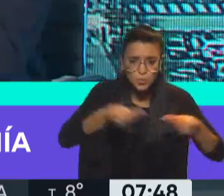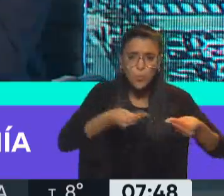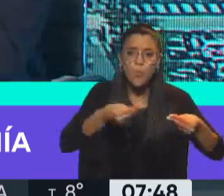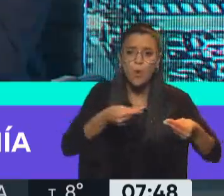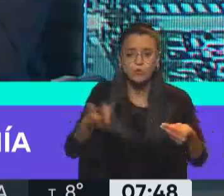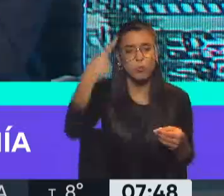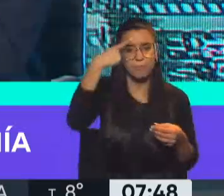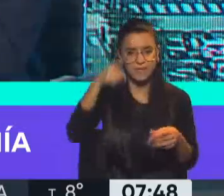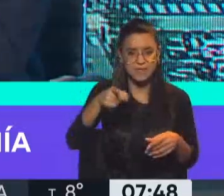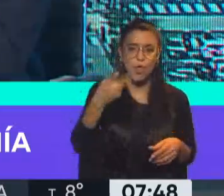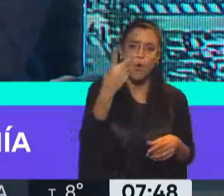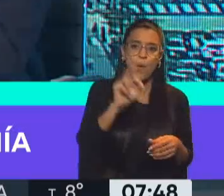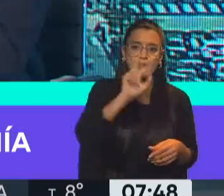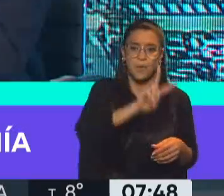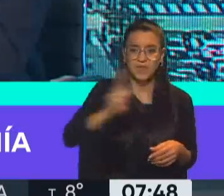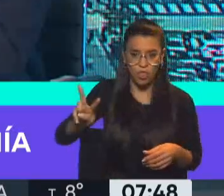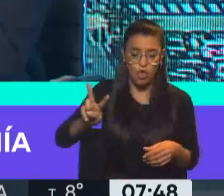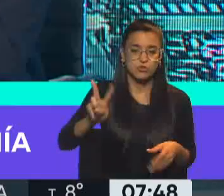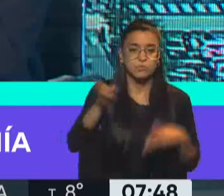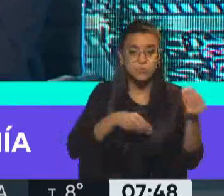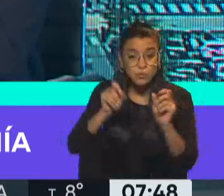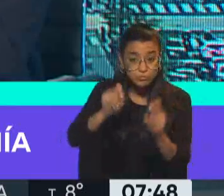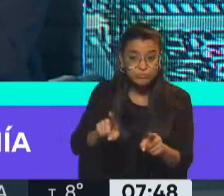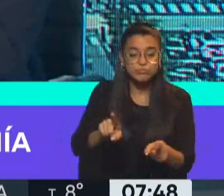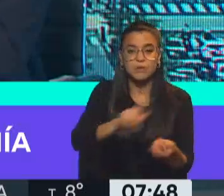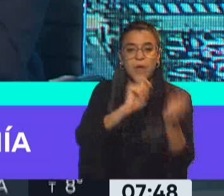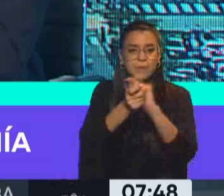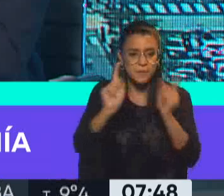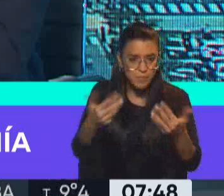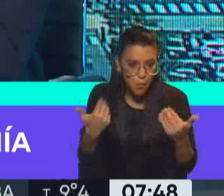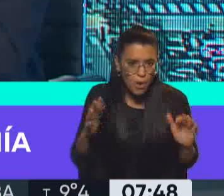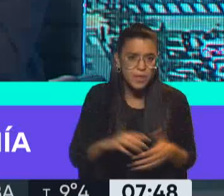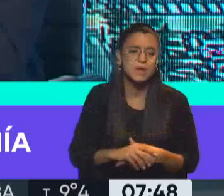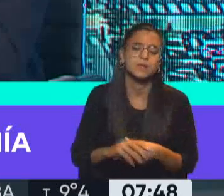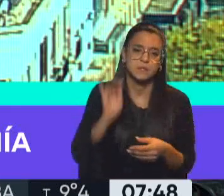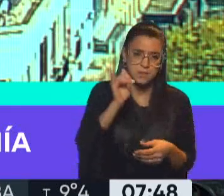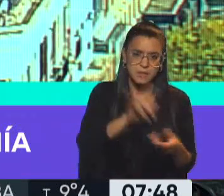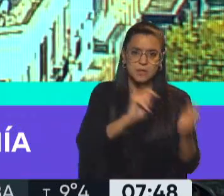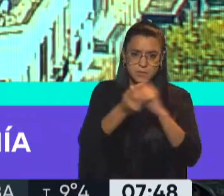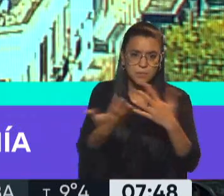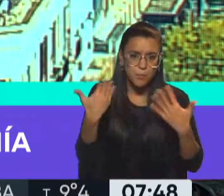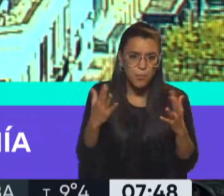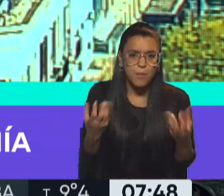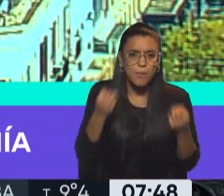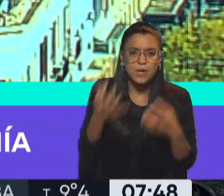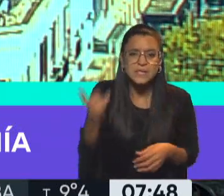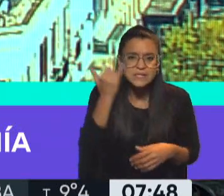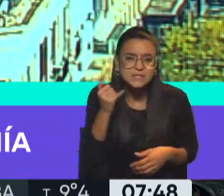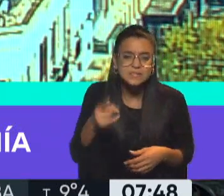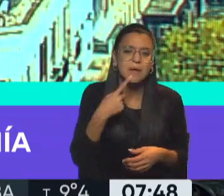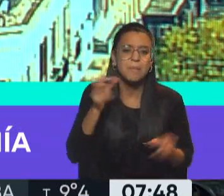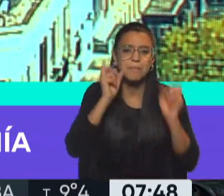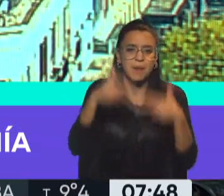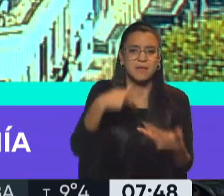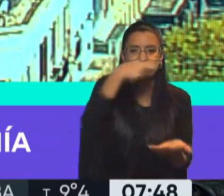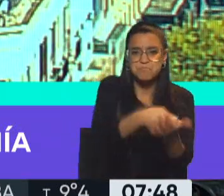pensado para 2022 esta reconversión también es posible si en la reconversión es posible porque ya estos planes ya